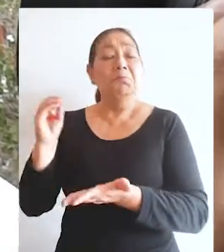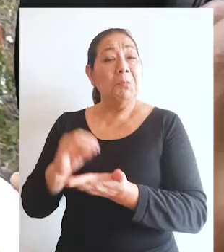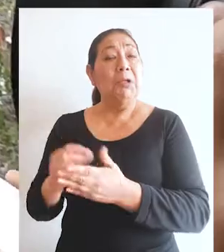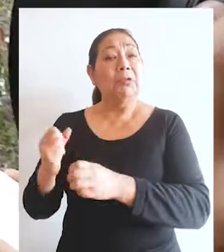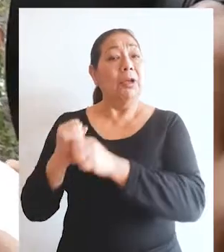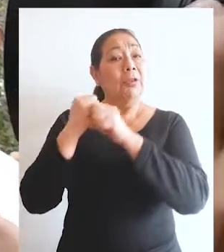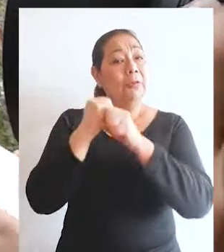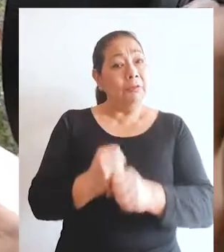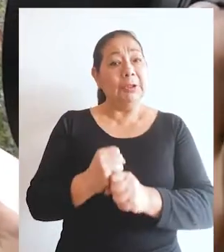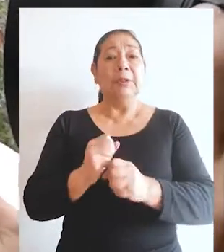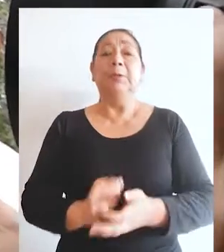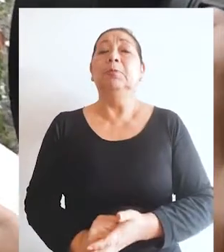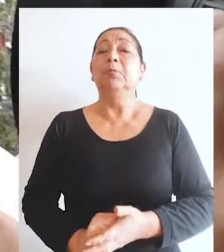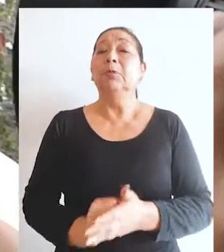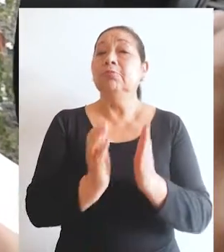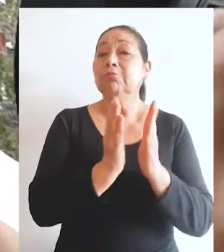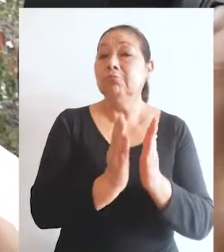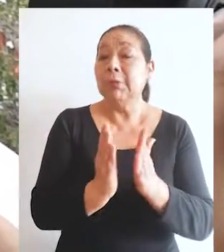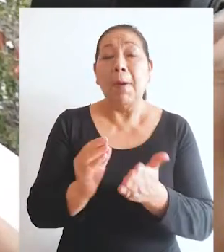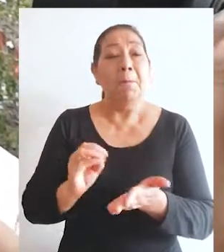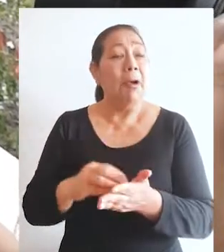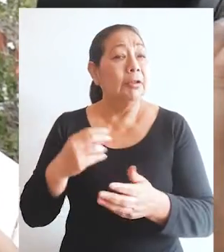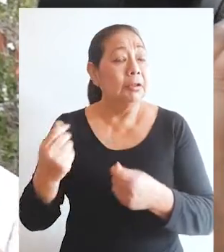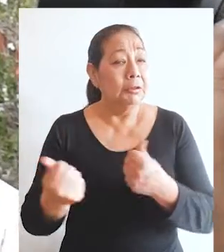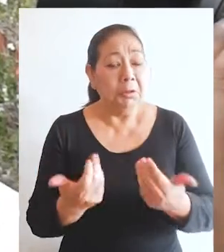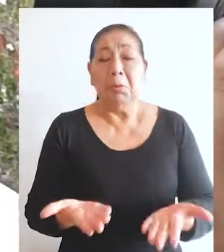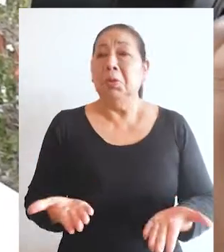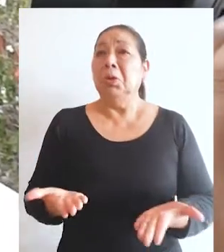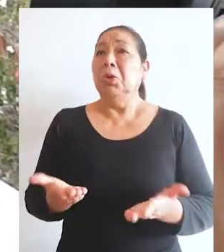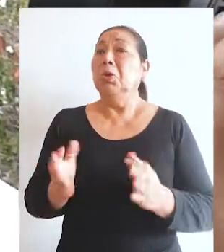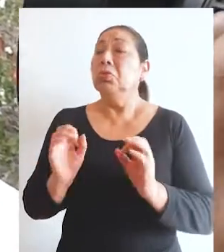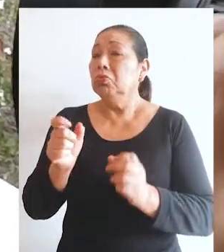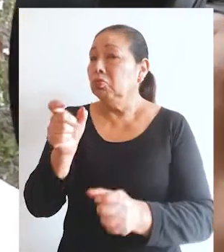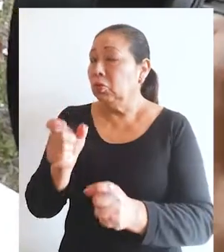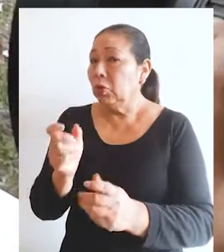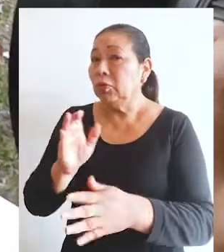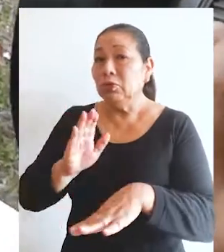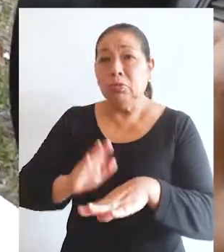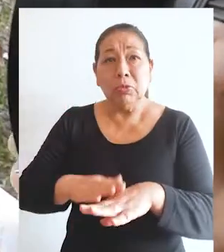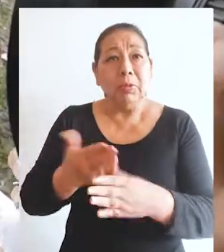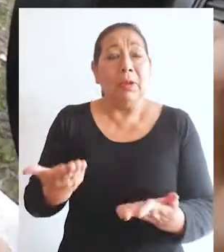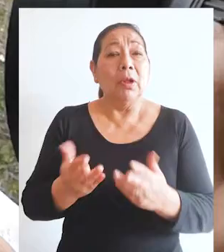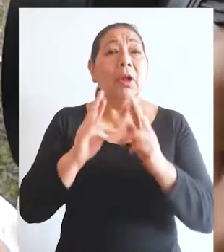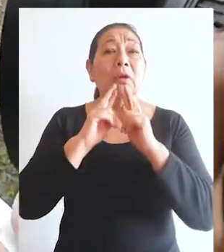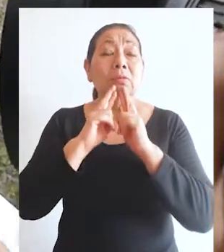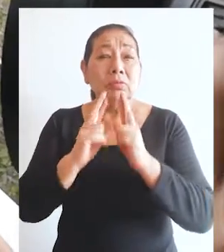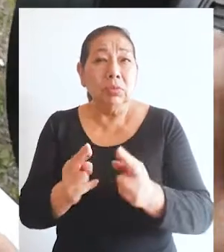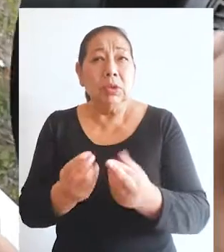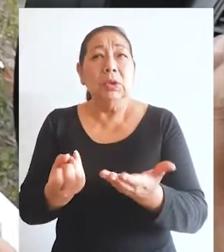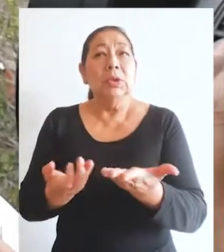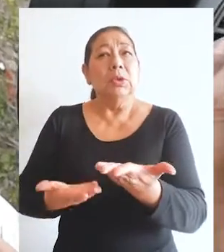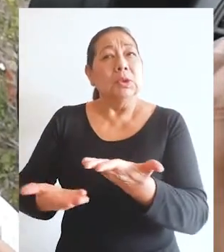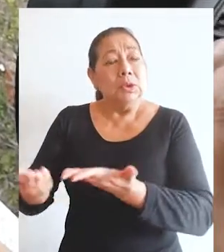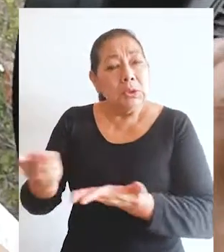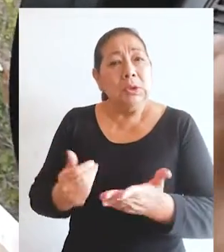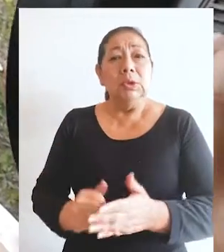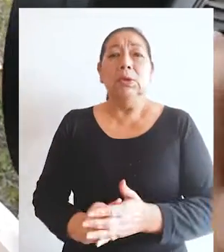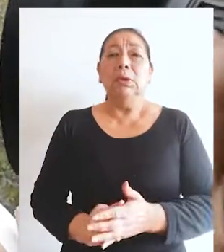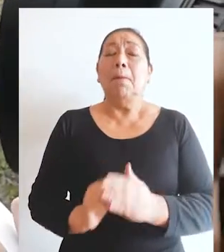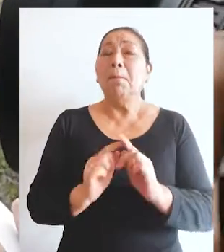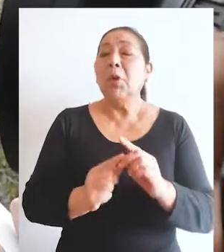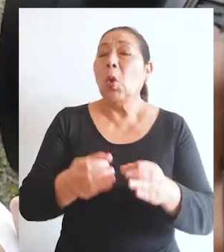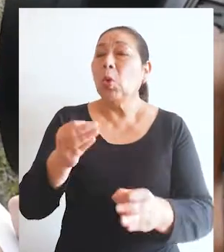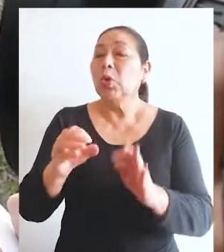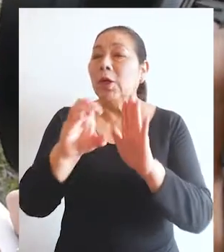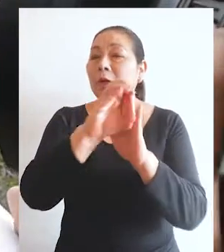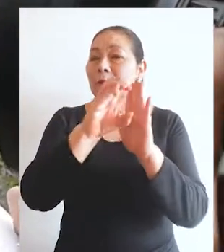por resolver de la manera más rápida, ¿no? Pero sobre todo, resolver con justicia. Con